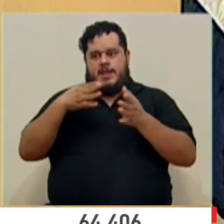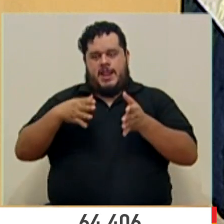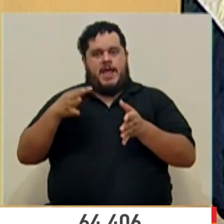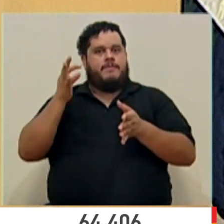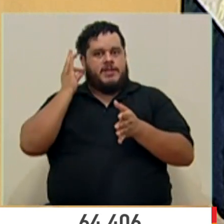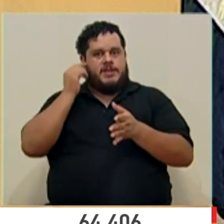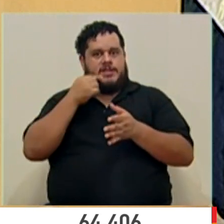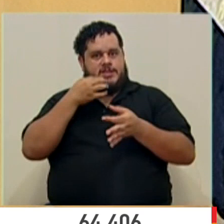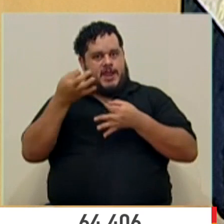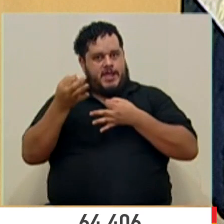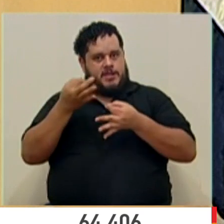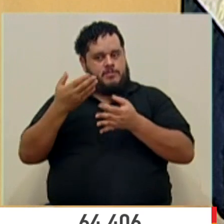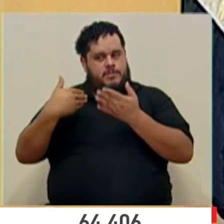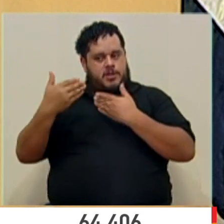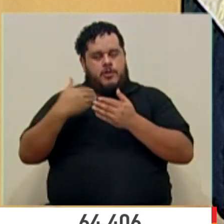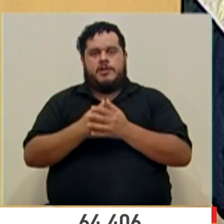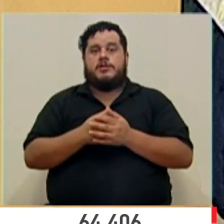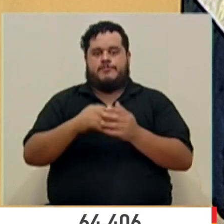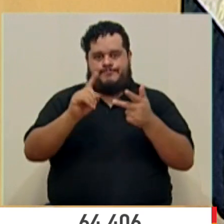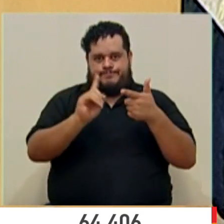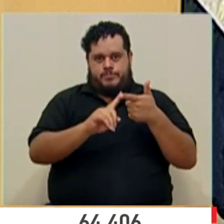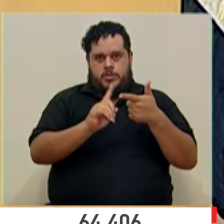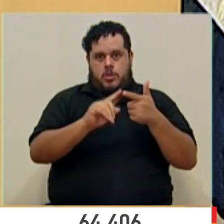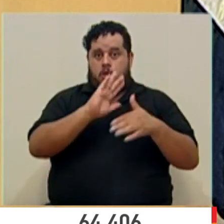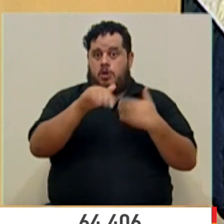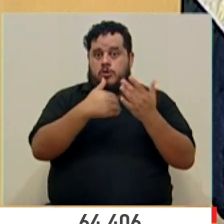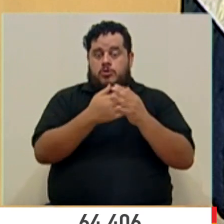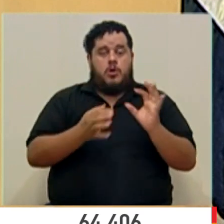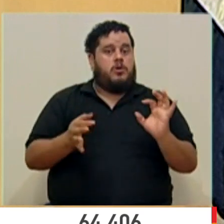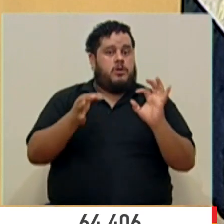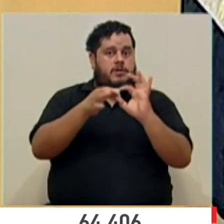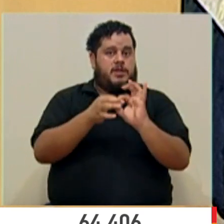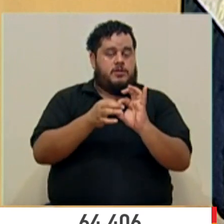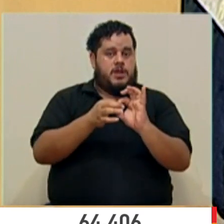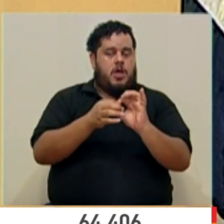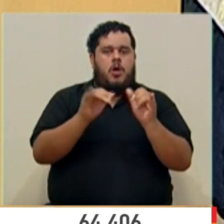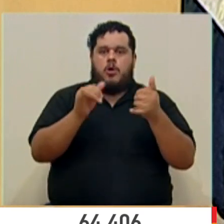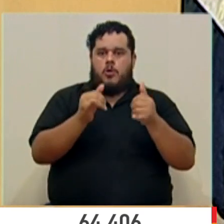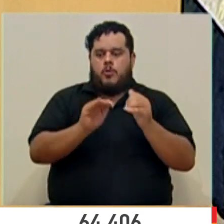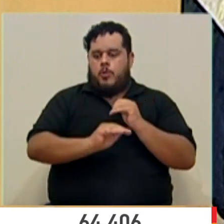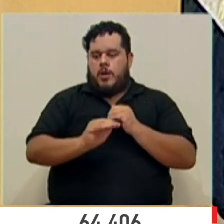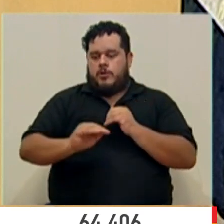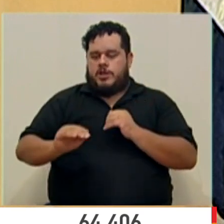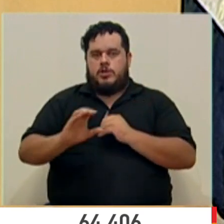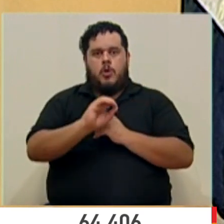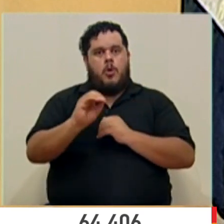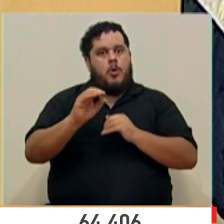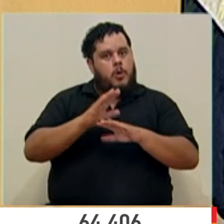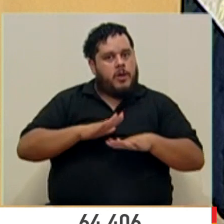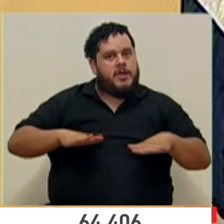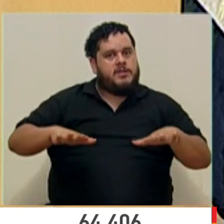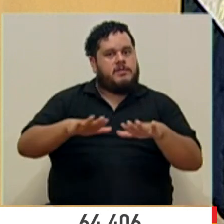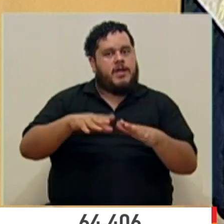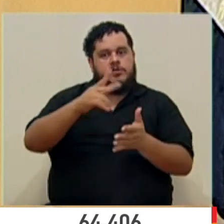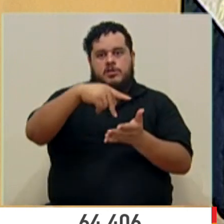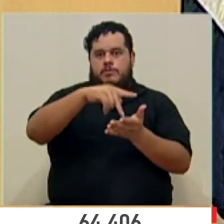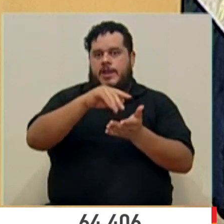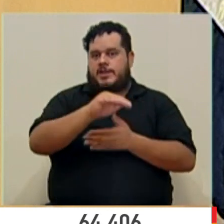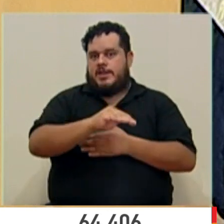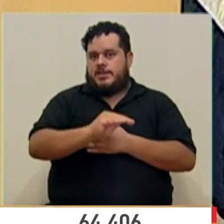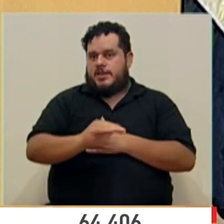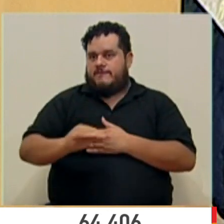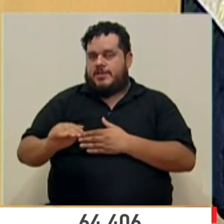explicado. Segundo, todo lo que tiene que ver con juegos de niños o espacios, parques